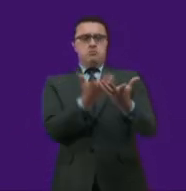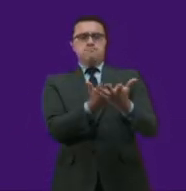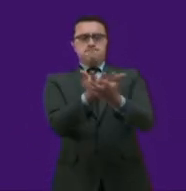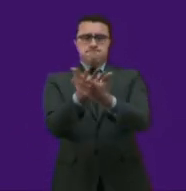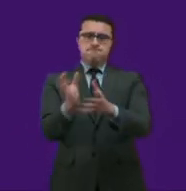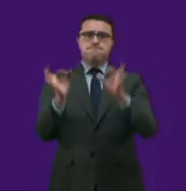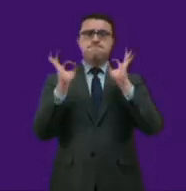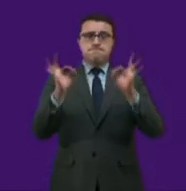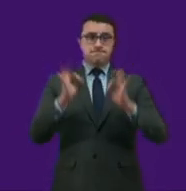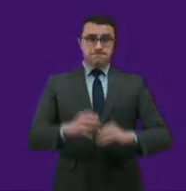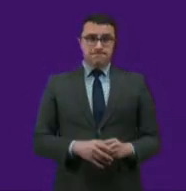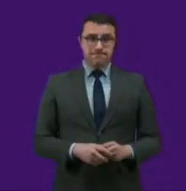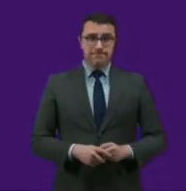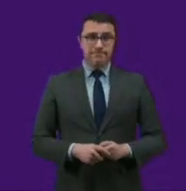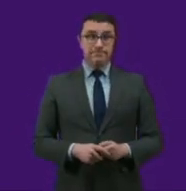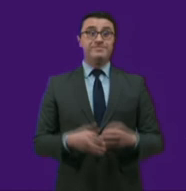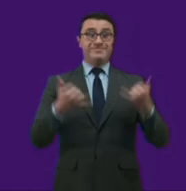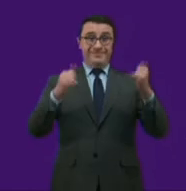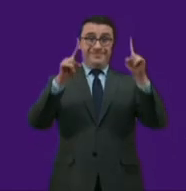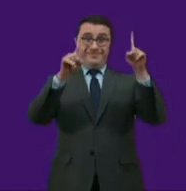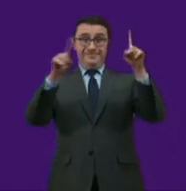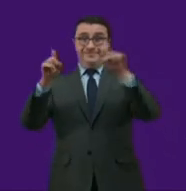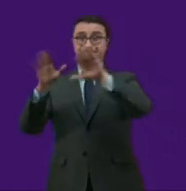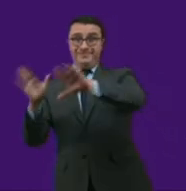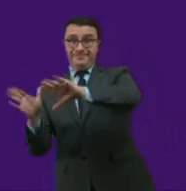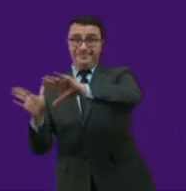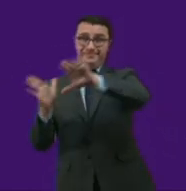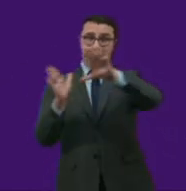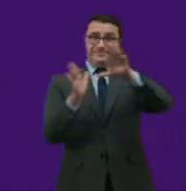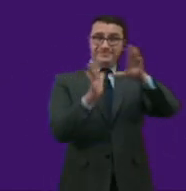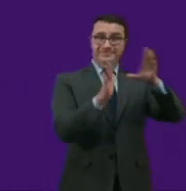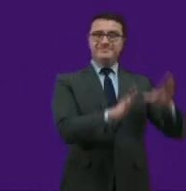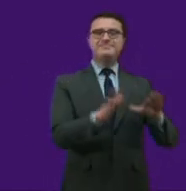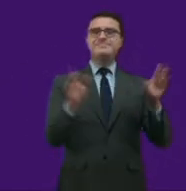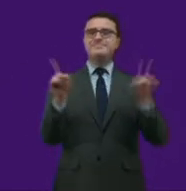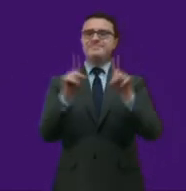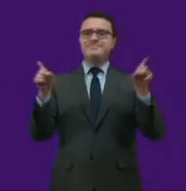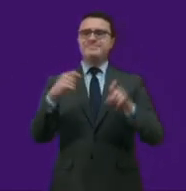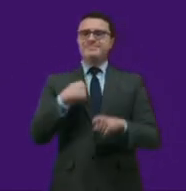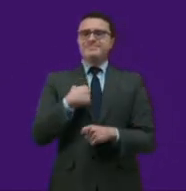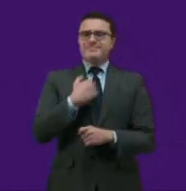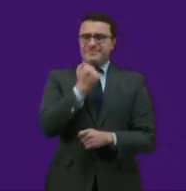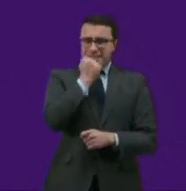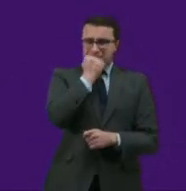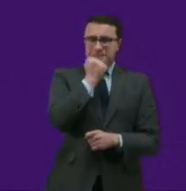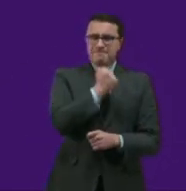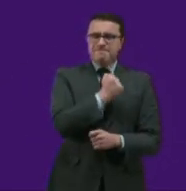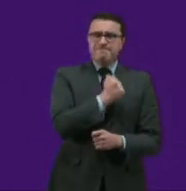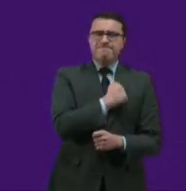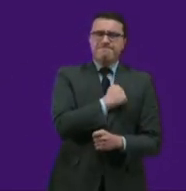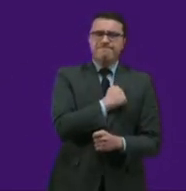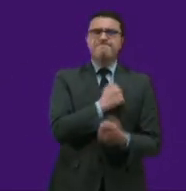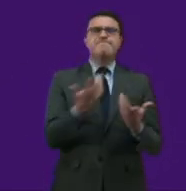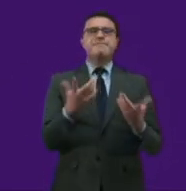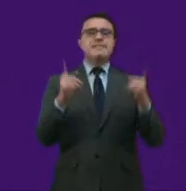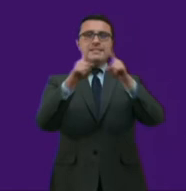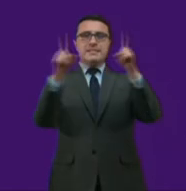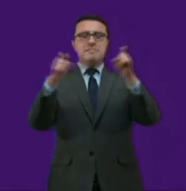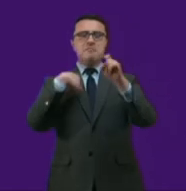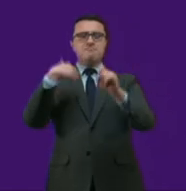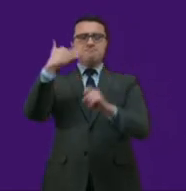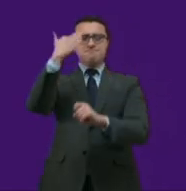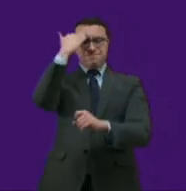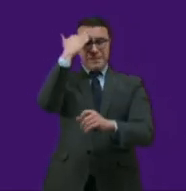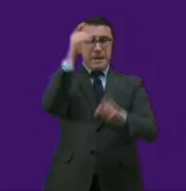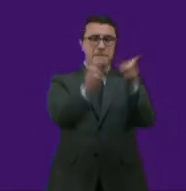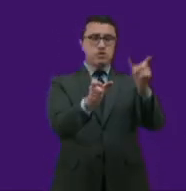a cambiar el tema, hablar algo que a mí me apasiona, porque sé que es un problema, un reto para todos los emprendedores,